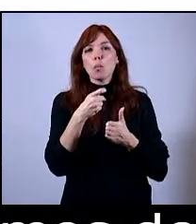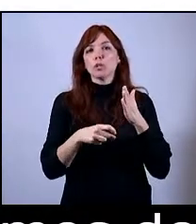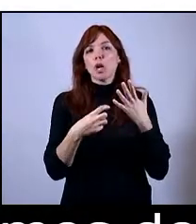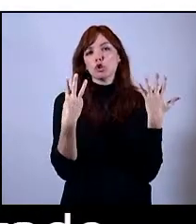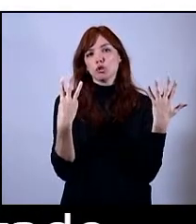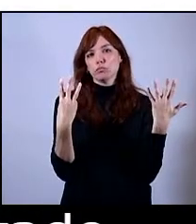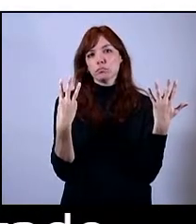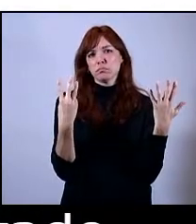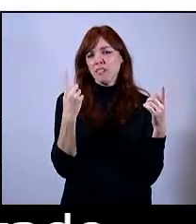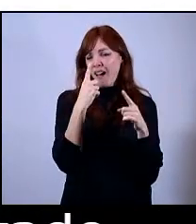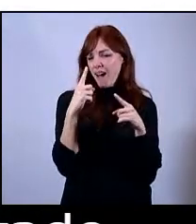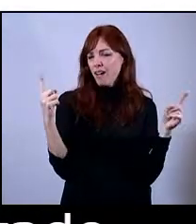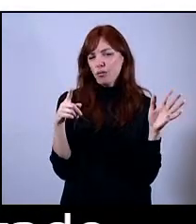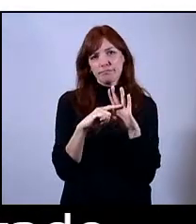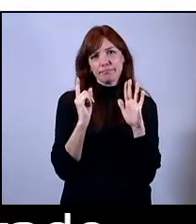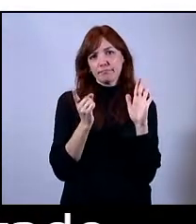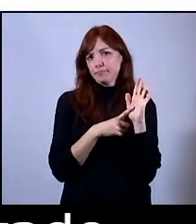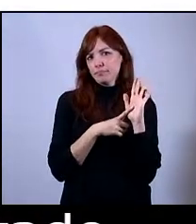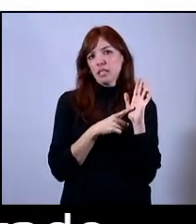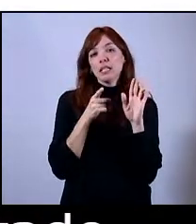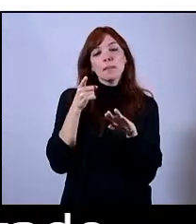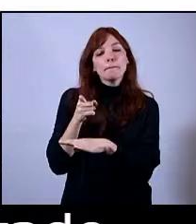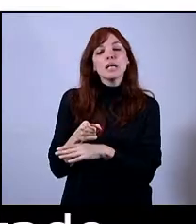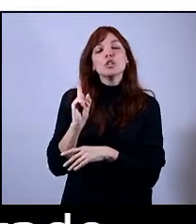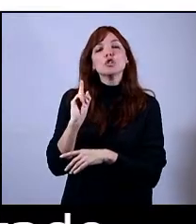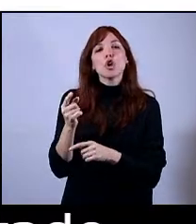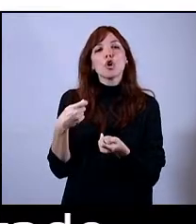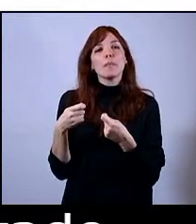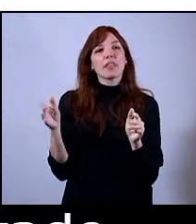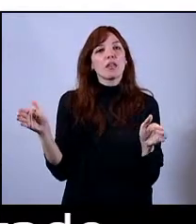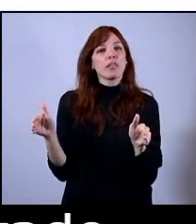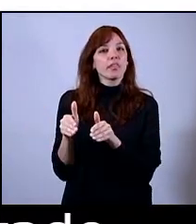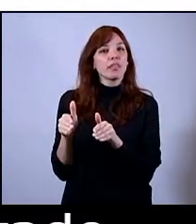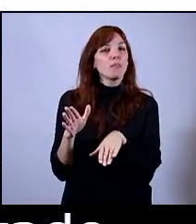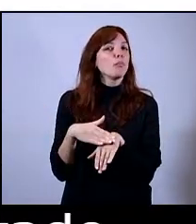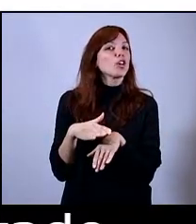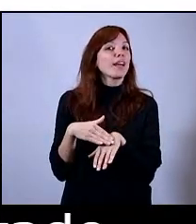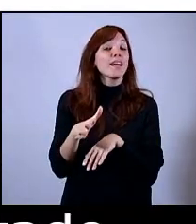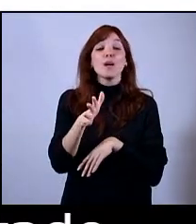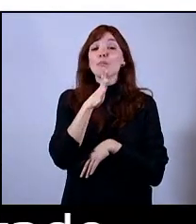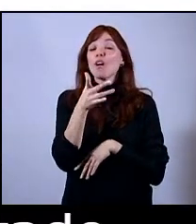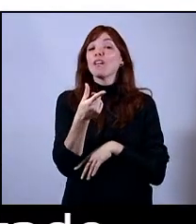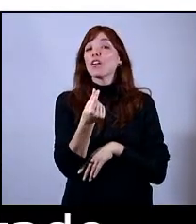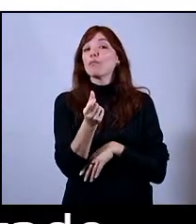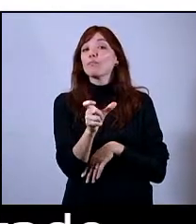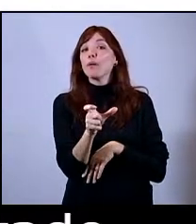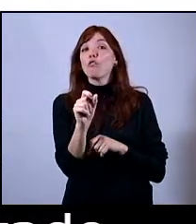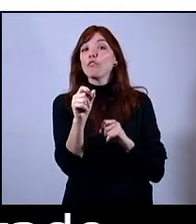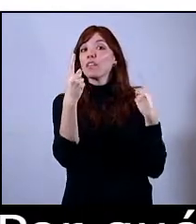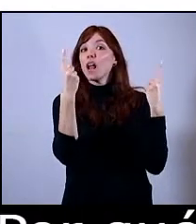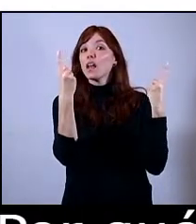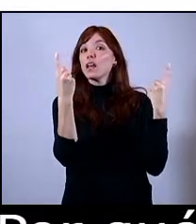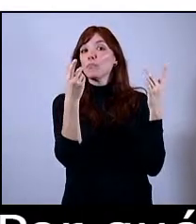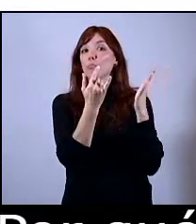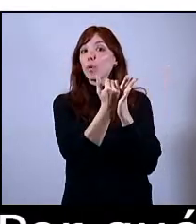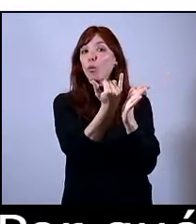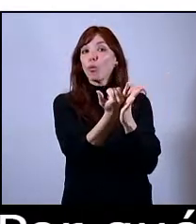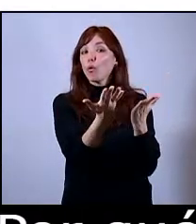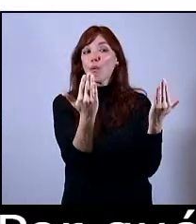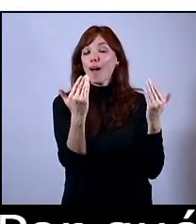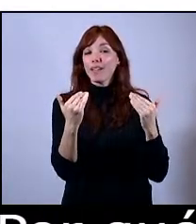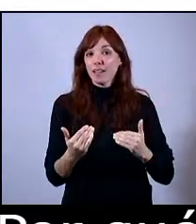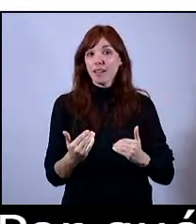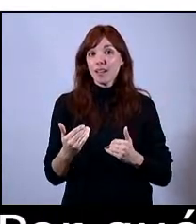en todo el año, y al comercio minorista. ¿Por qué? Porque sin costes oficiales de producción es muy